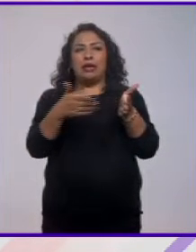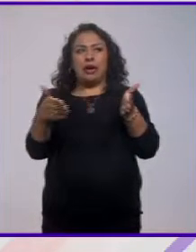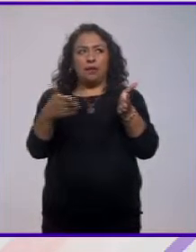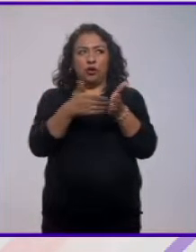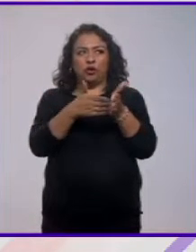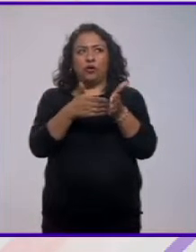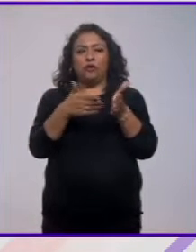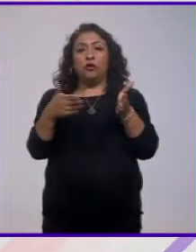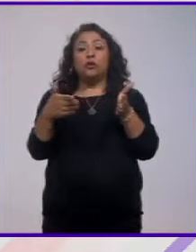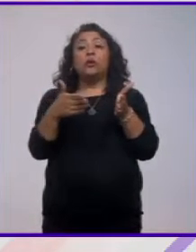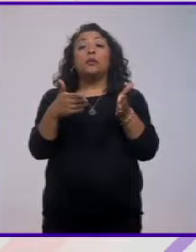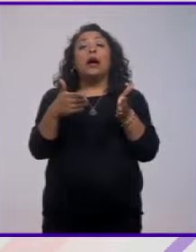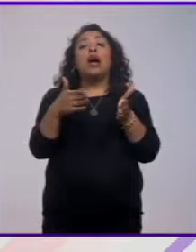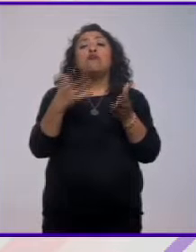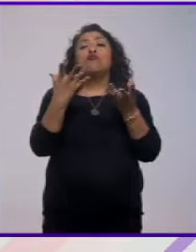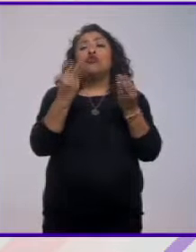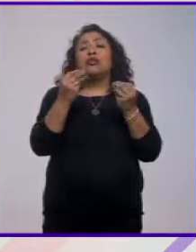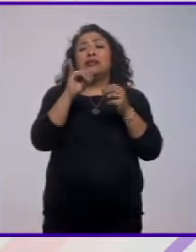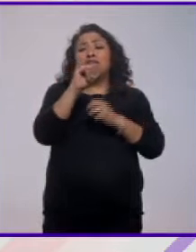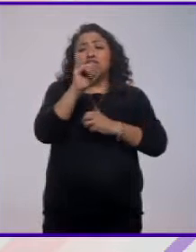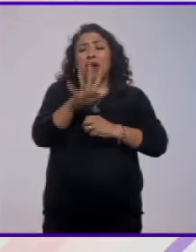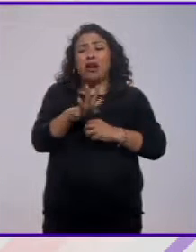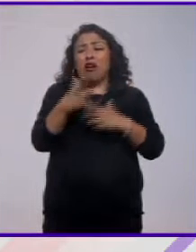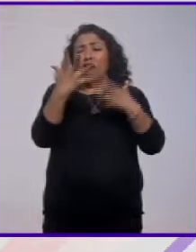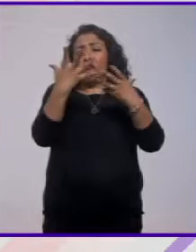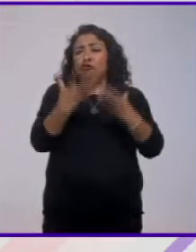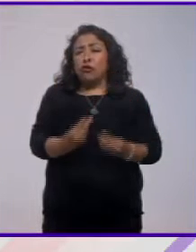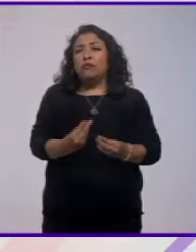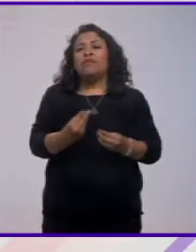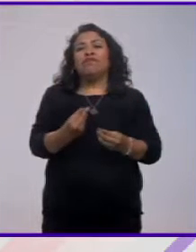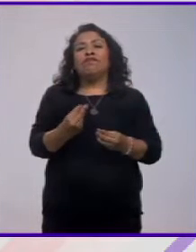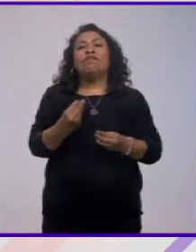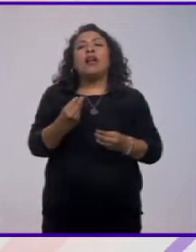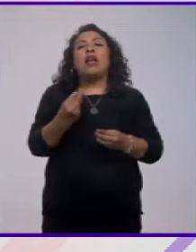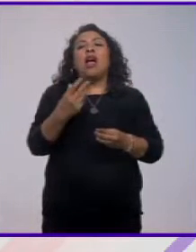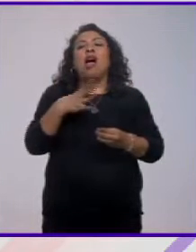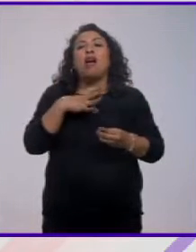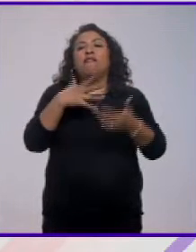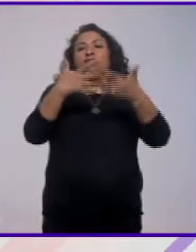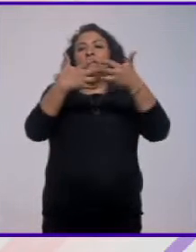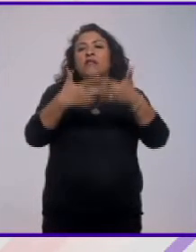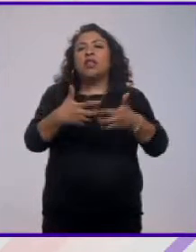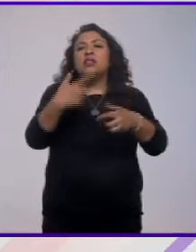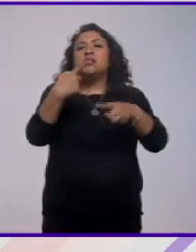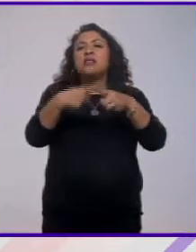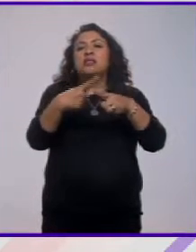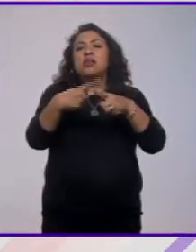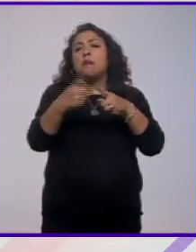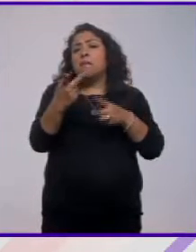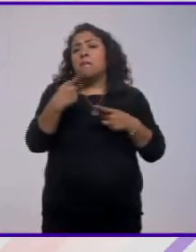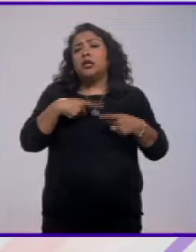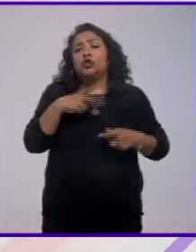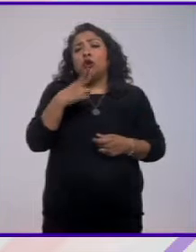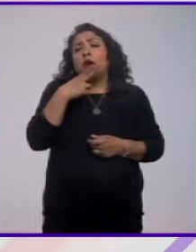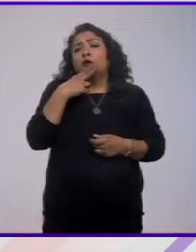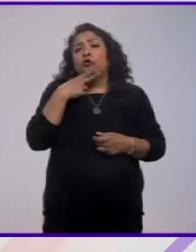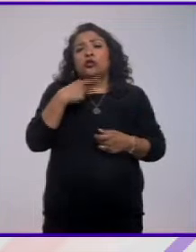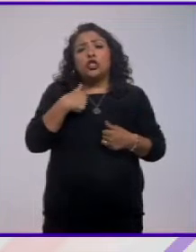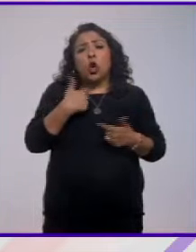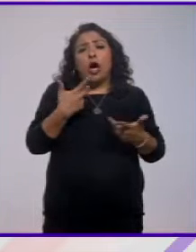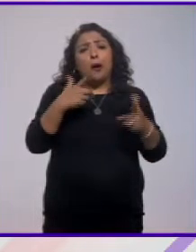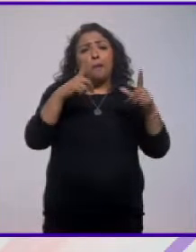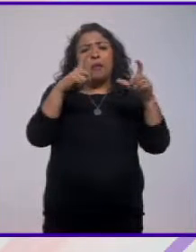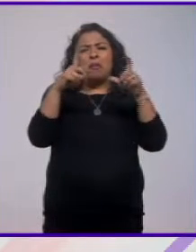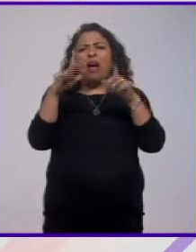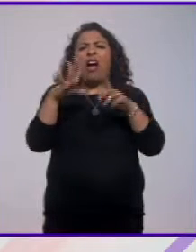el que la mayor cantidad de imágenes están siendo fabricadas, producidas por usuarios sin